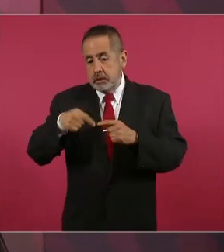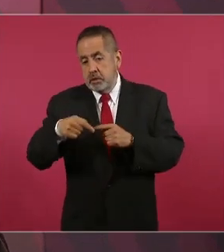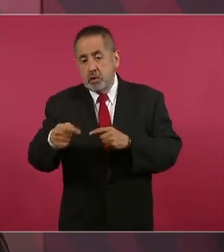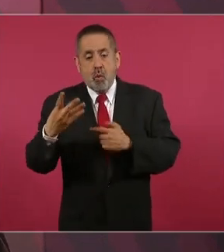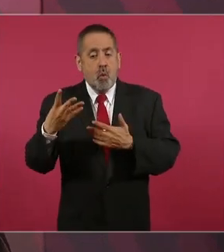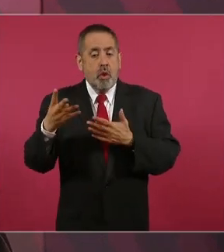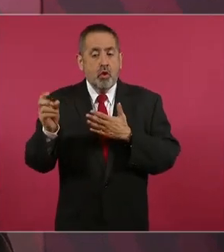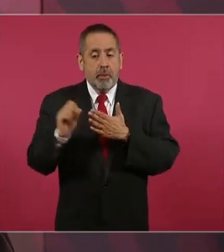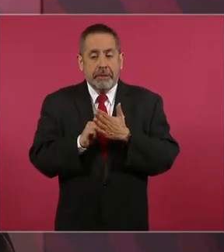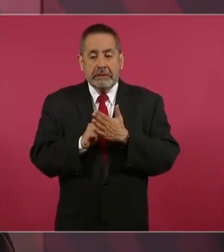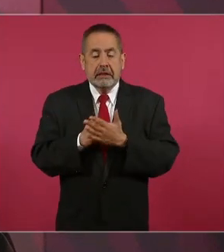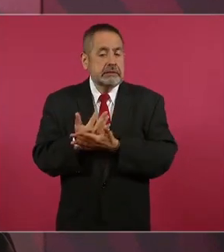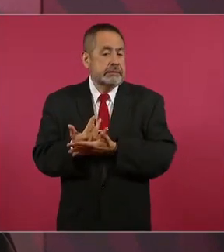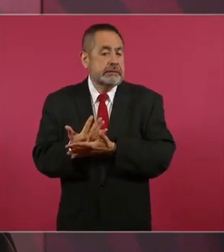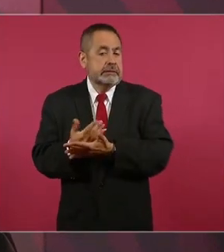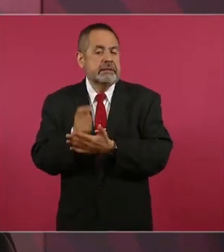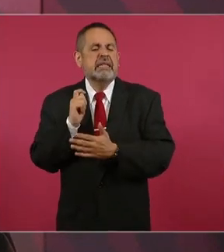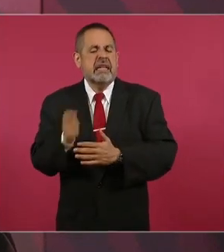es